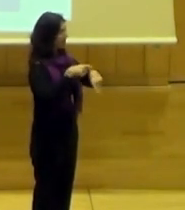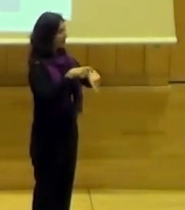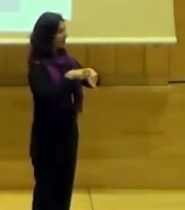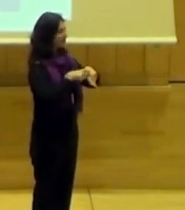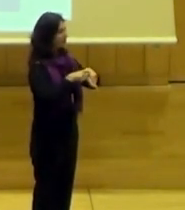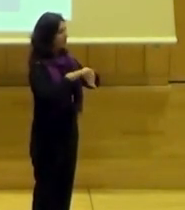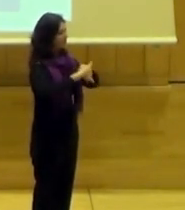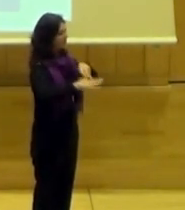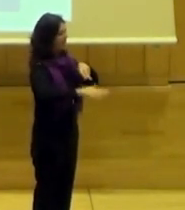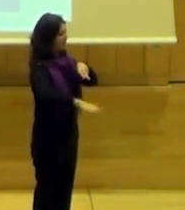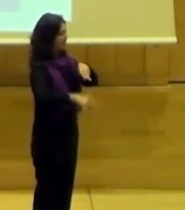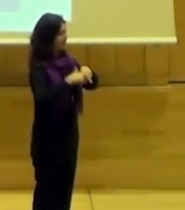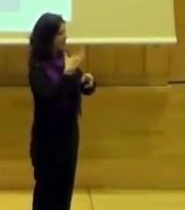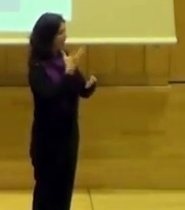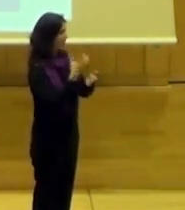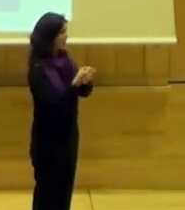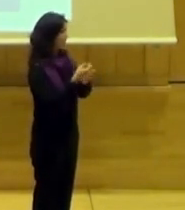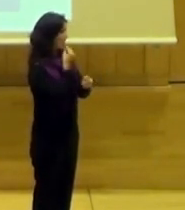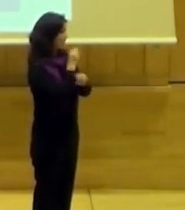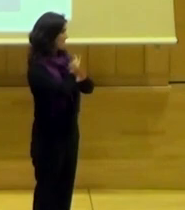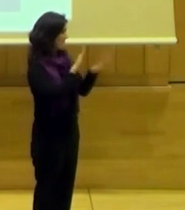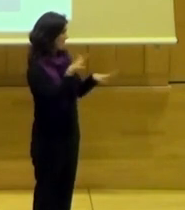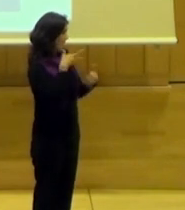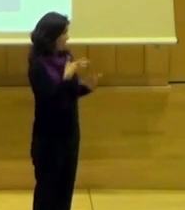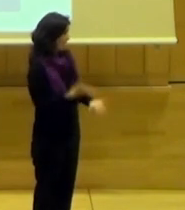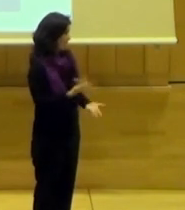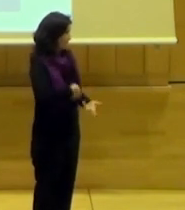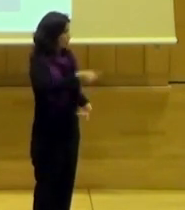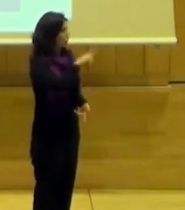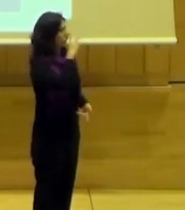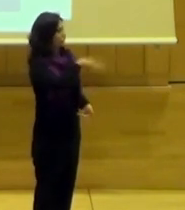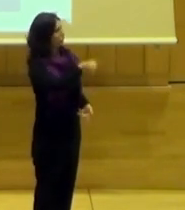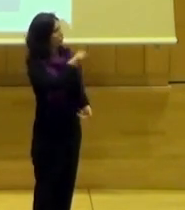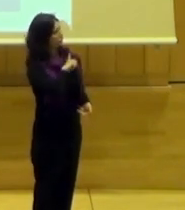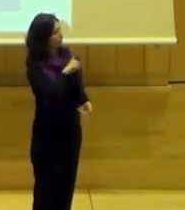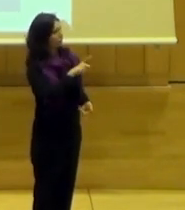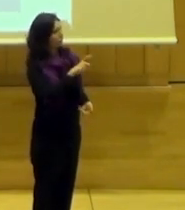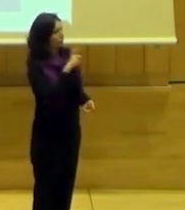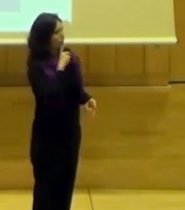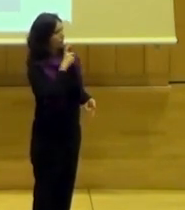de pavimento, que es la aplicación, digamos, estrella, y por la cual hemos sido reconocidos como